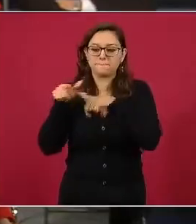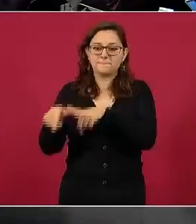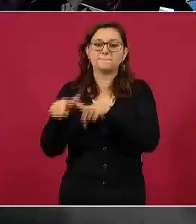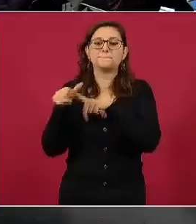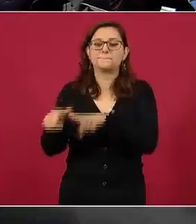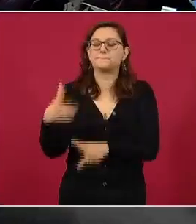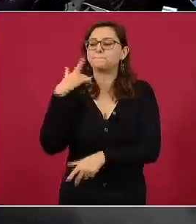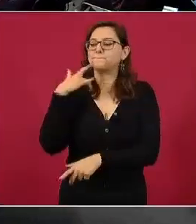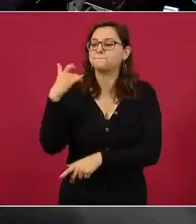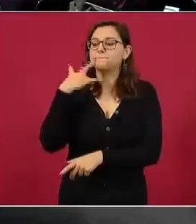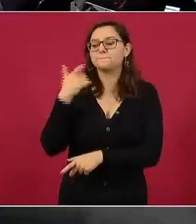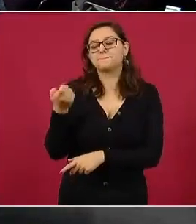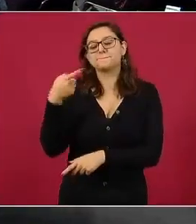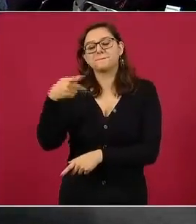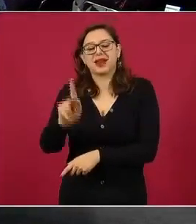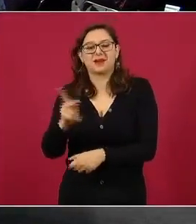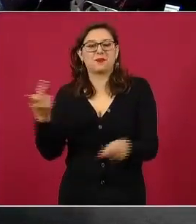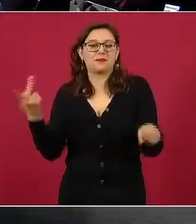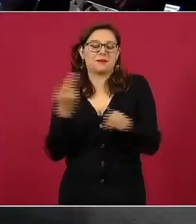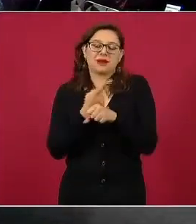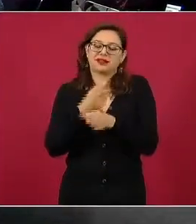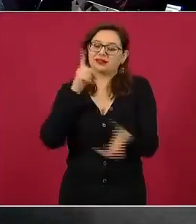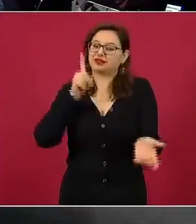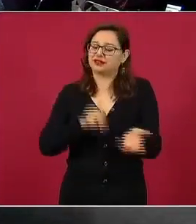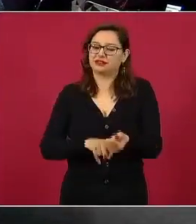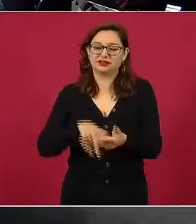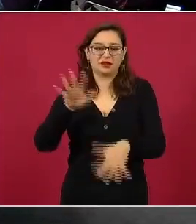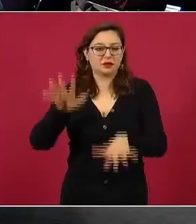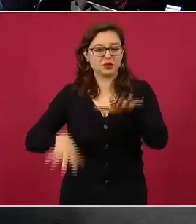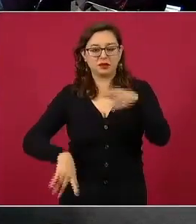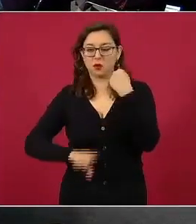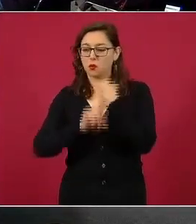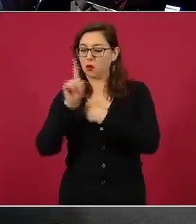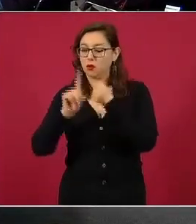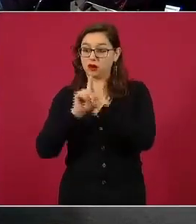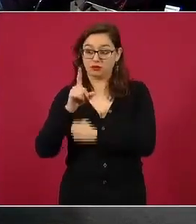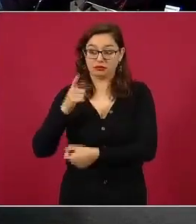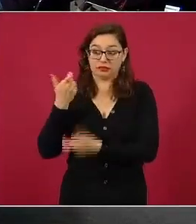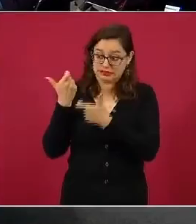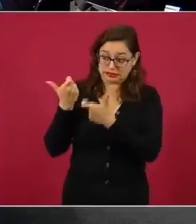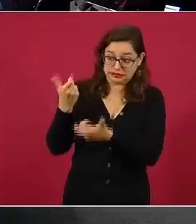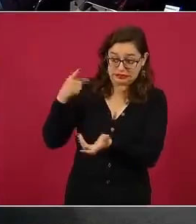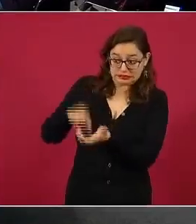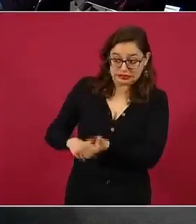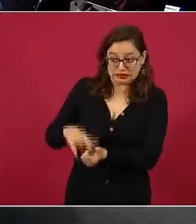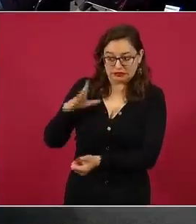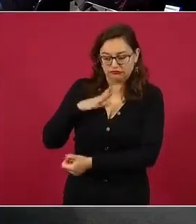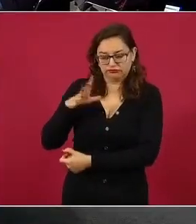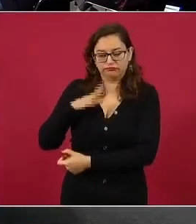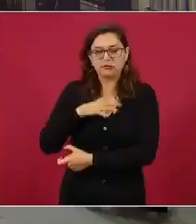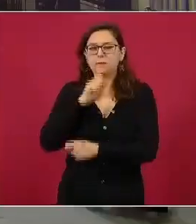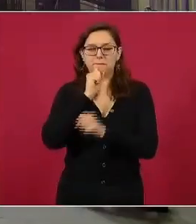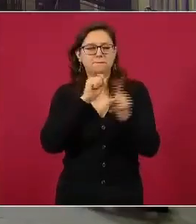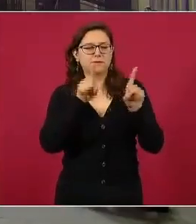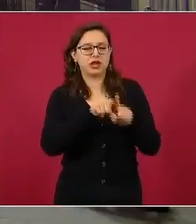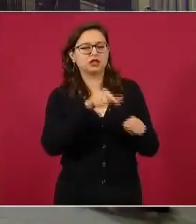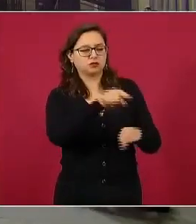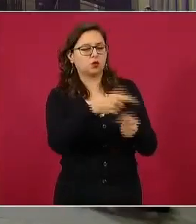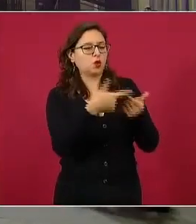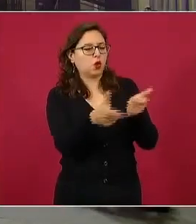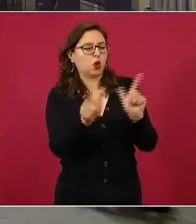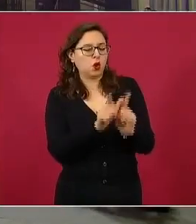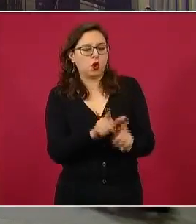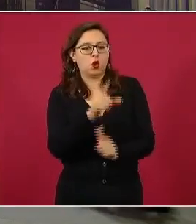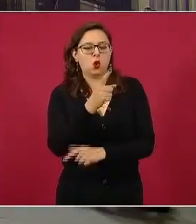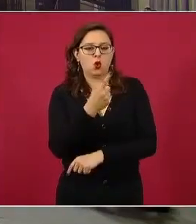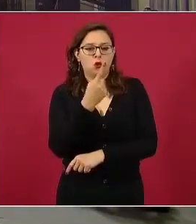aquí mismo se ha expuesto de Cruz Azul, pues llega a corromper también a quienes encabezan. Ahí incluso le han entregado, entiendo